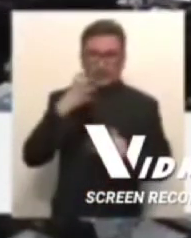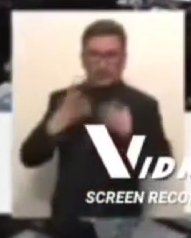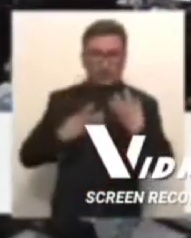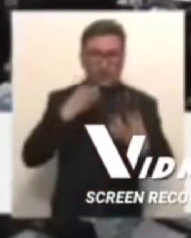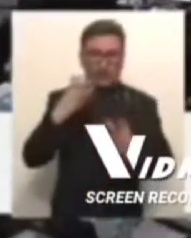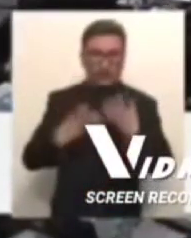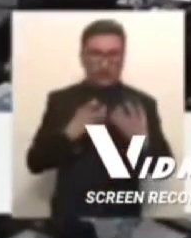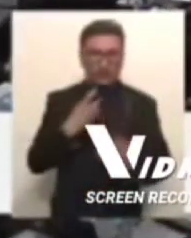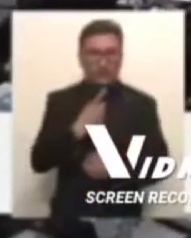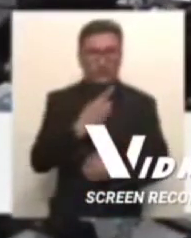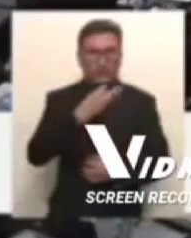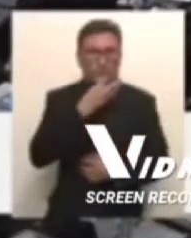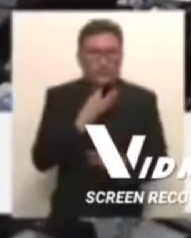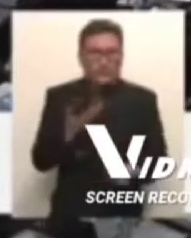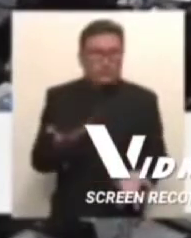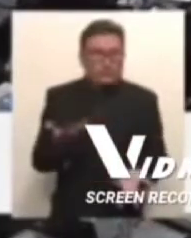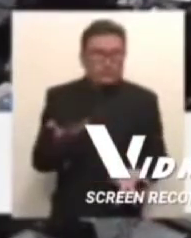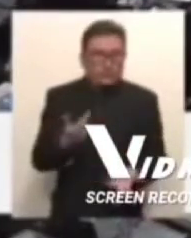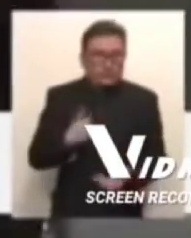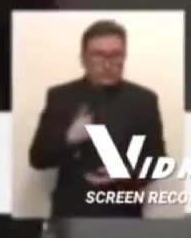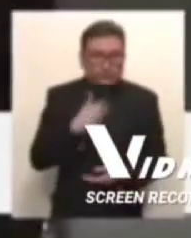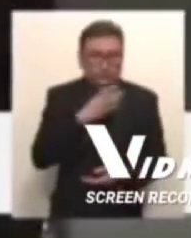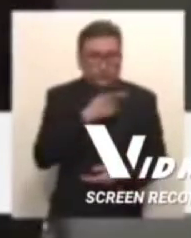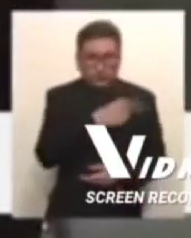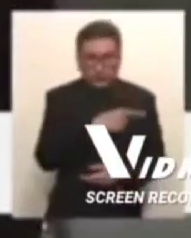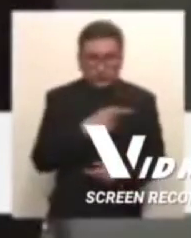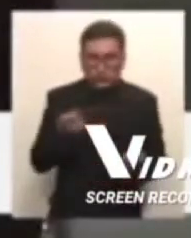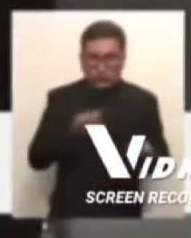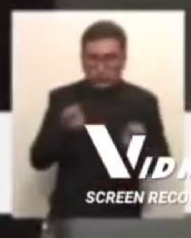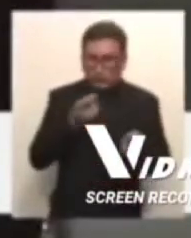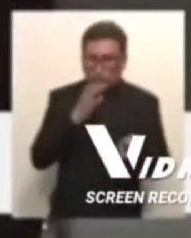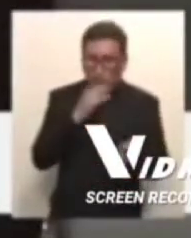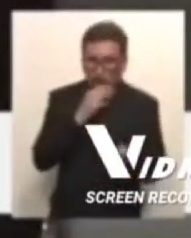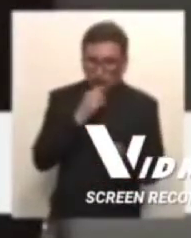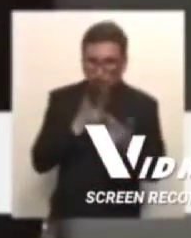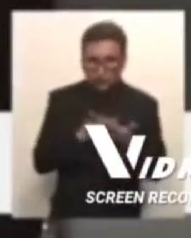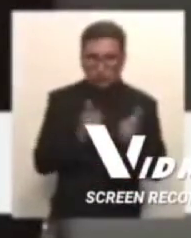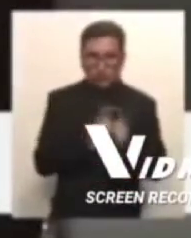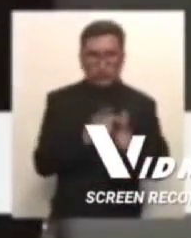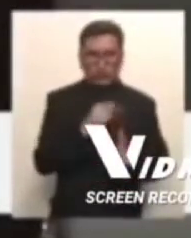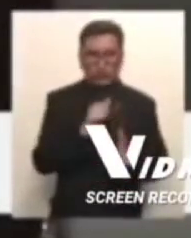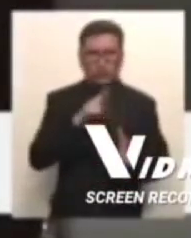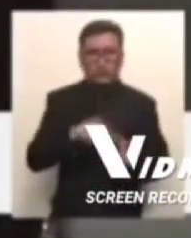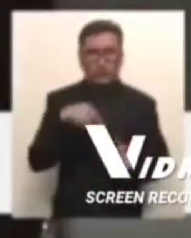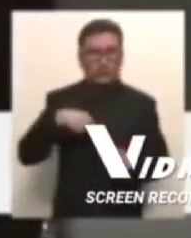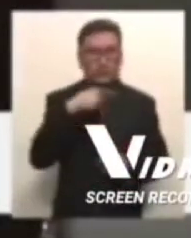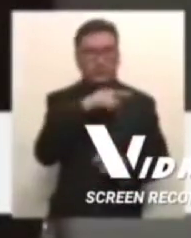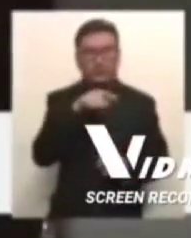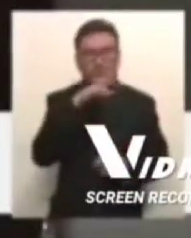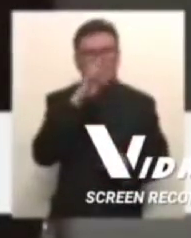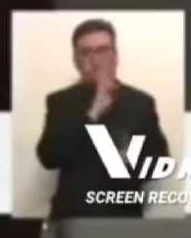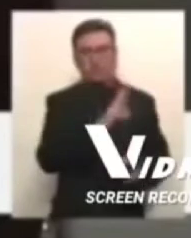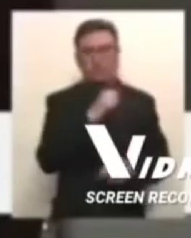no ha permitido que me dejen hablar en todo el minuto. No puede usted tener control sobre su fracción,